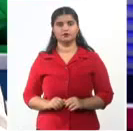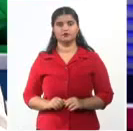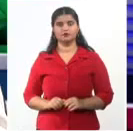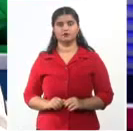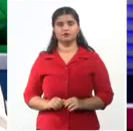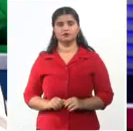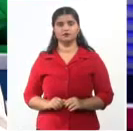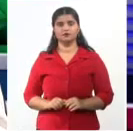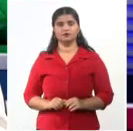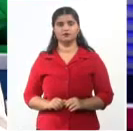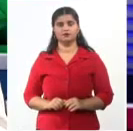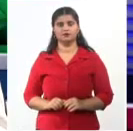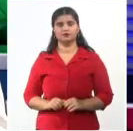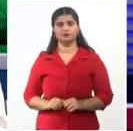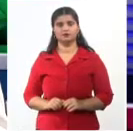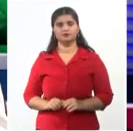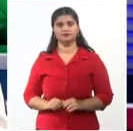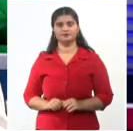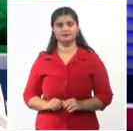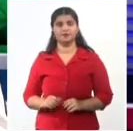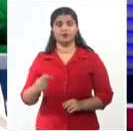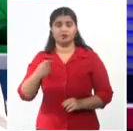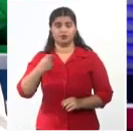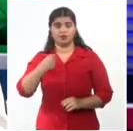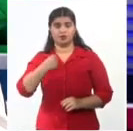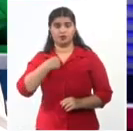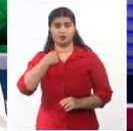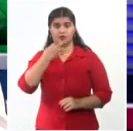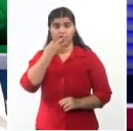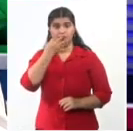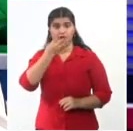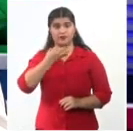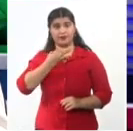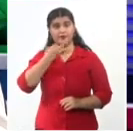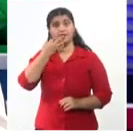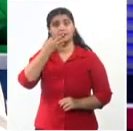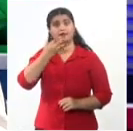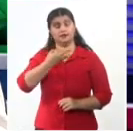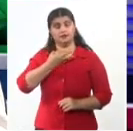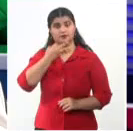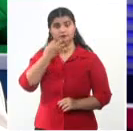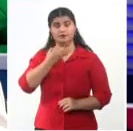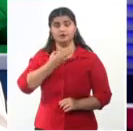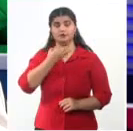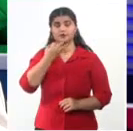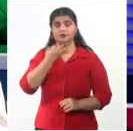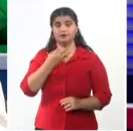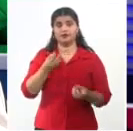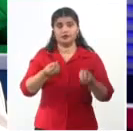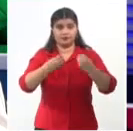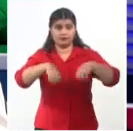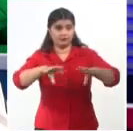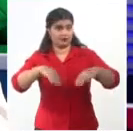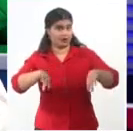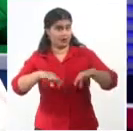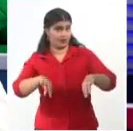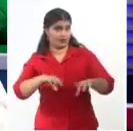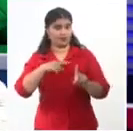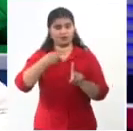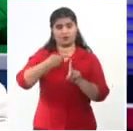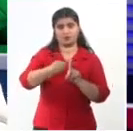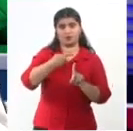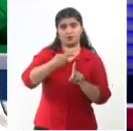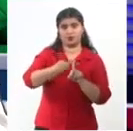la periodista Gisela García, que siempre nos ayuda, a darle el comportamiento de los autóctonos